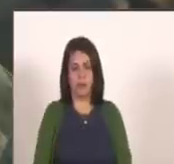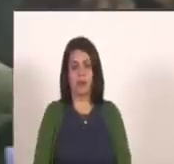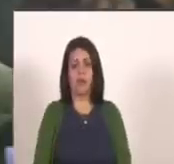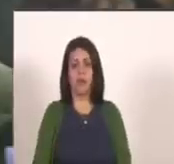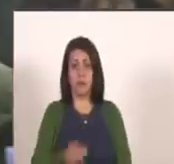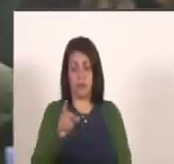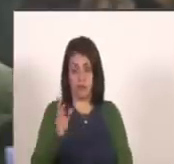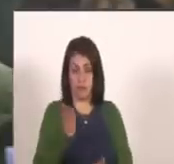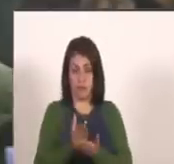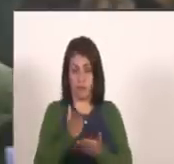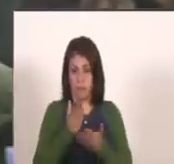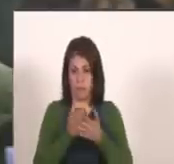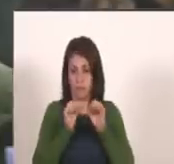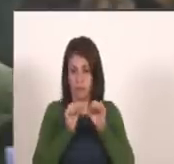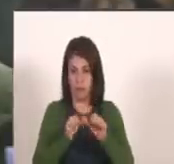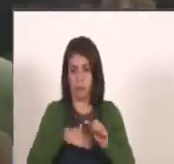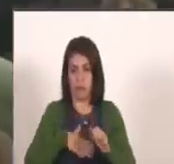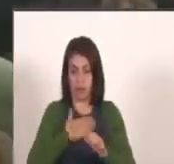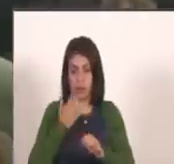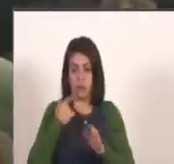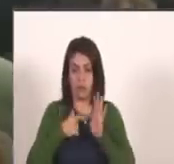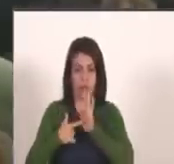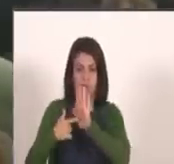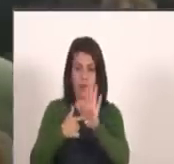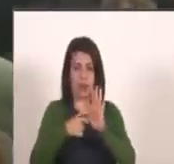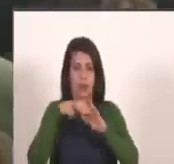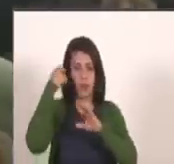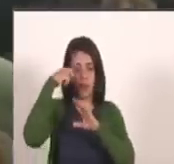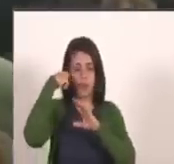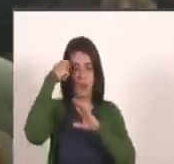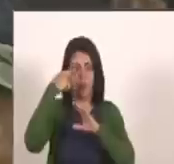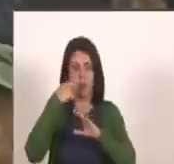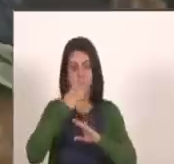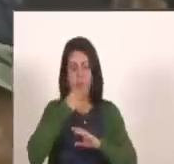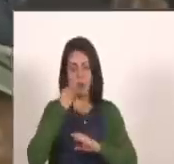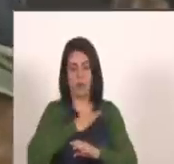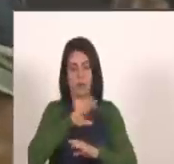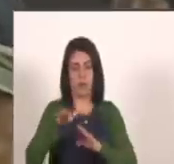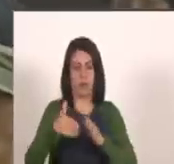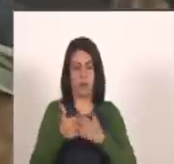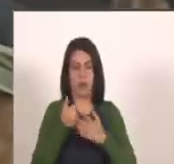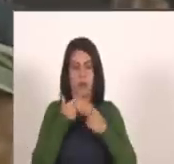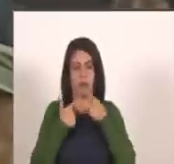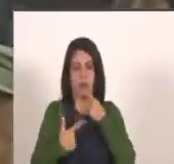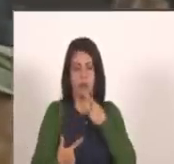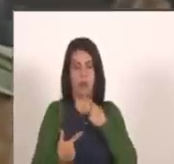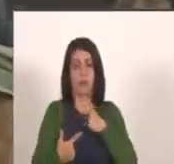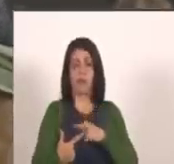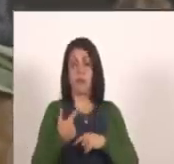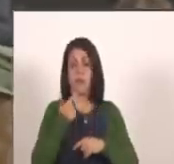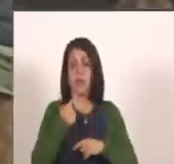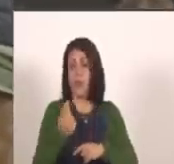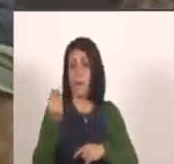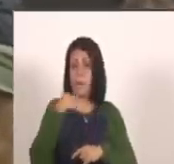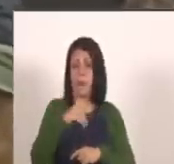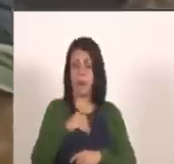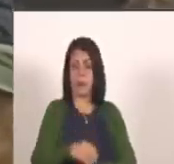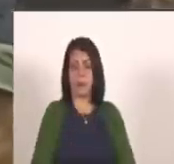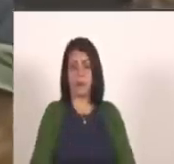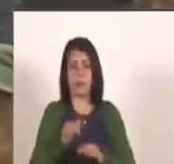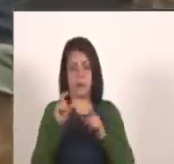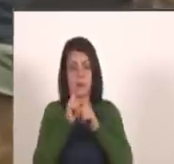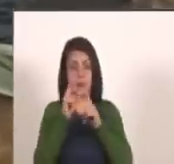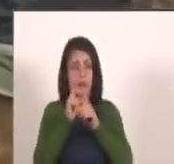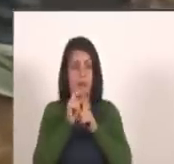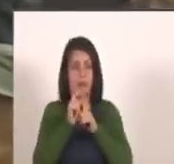su anuencia, poder transmitir un video que estoy seguro dirá o expresará más que